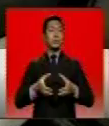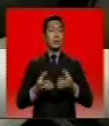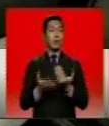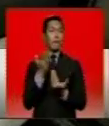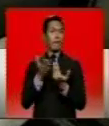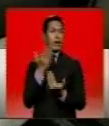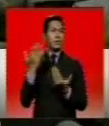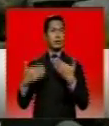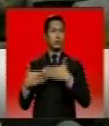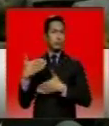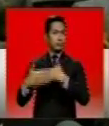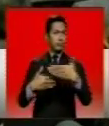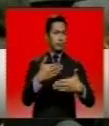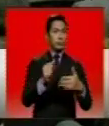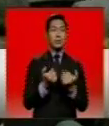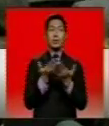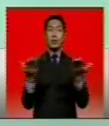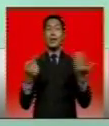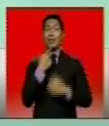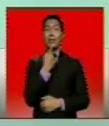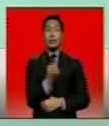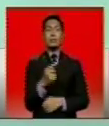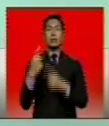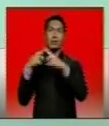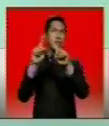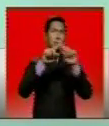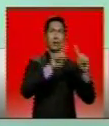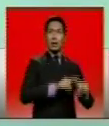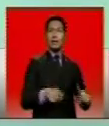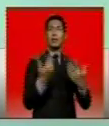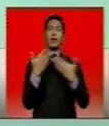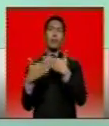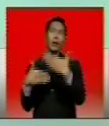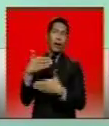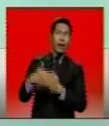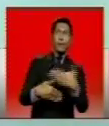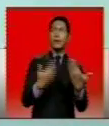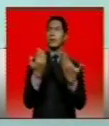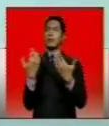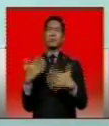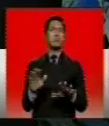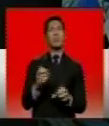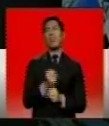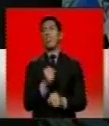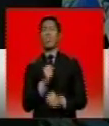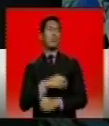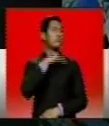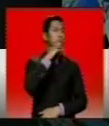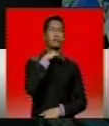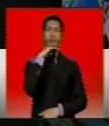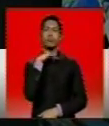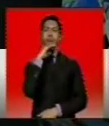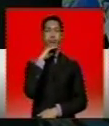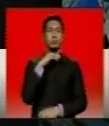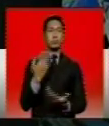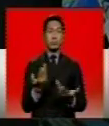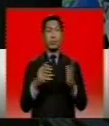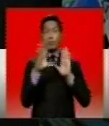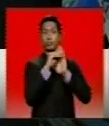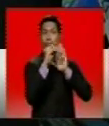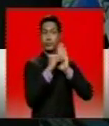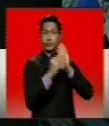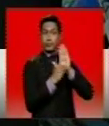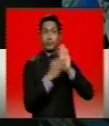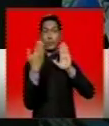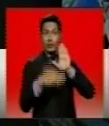portal Tramitonto, hizo el levantamiento de todos los trámites administrativos que resultan engorrosos para la ciudadanía. Así a simple, solo el año pasado,